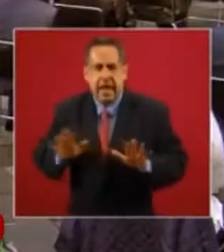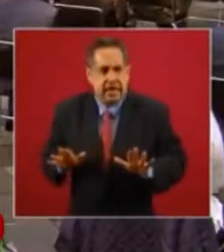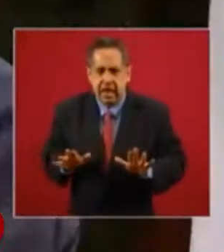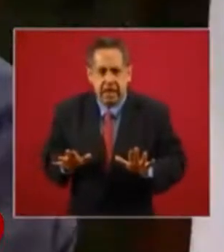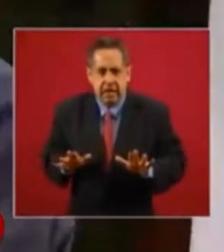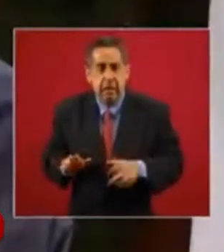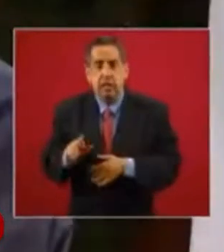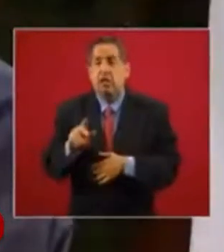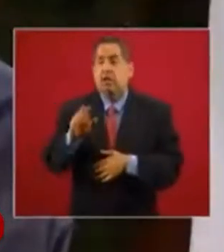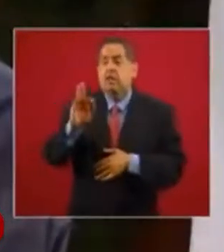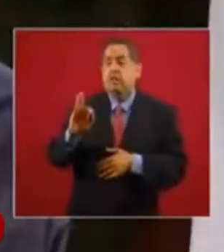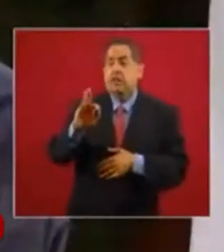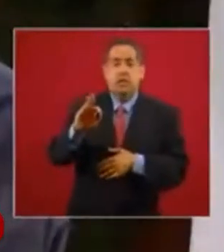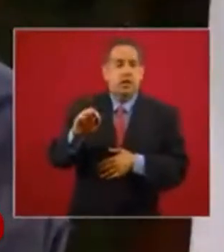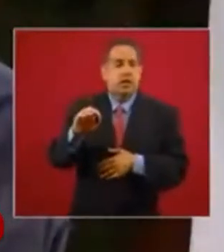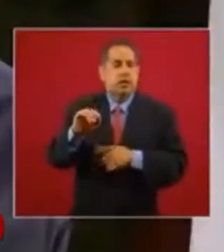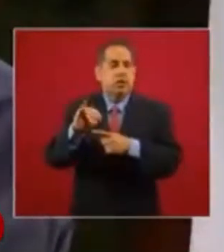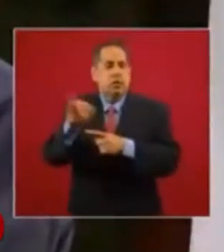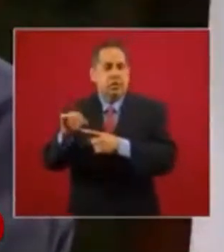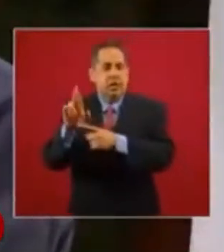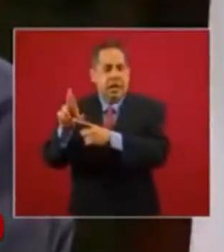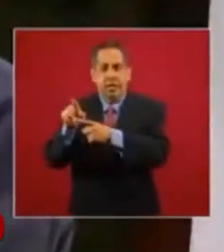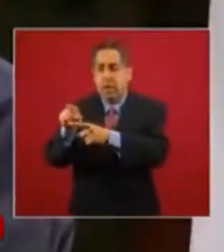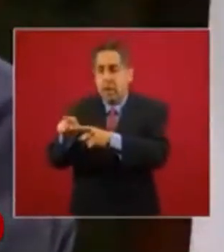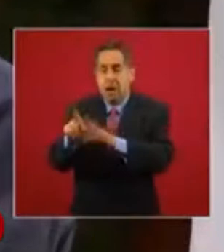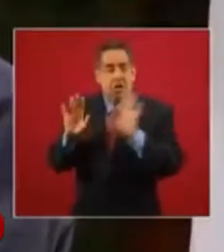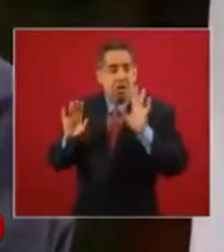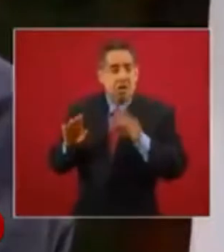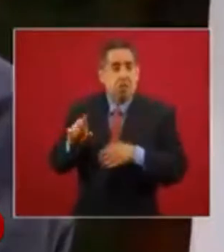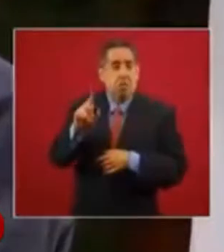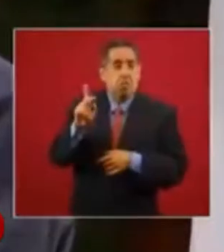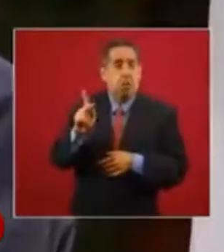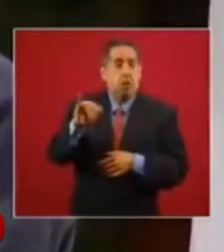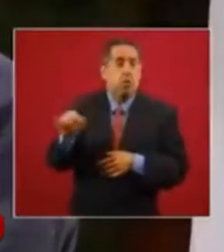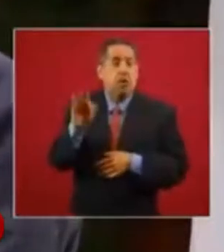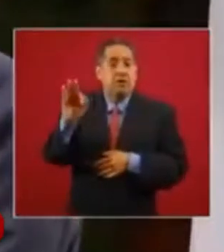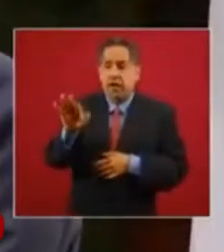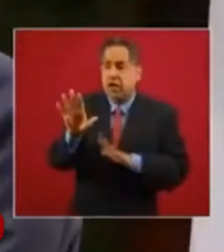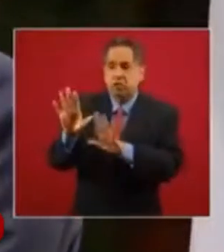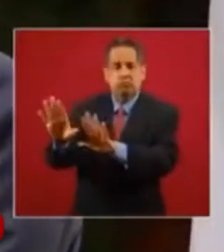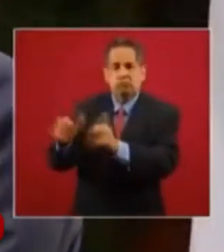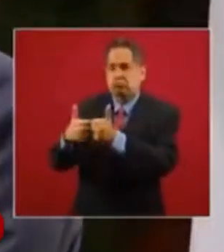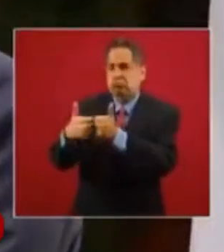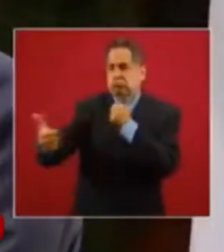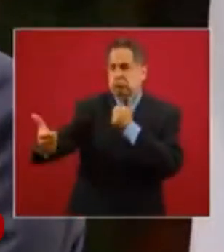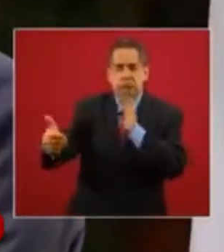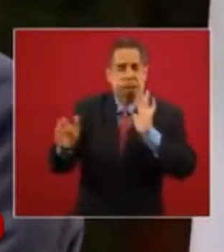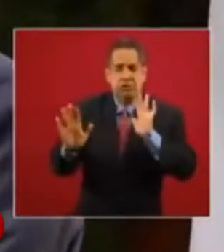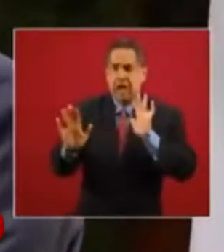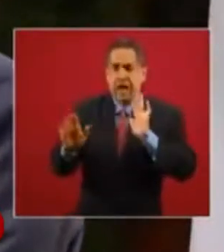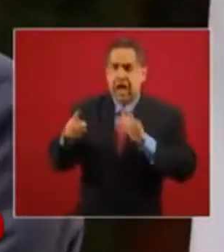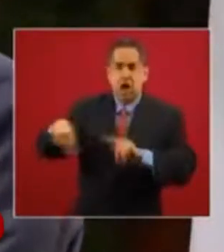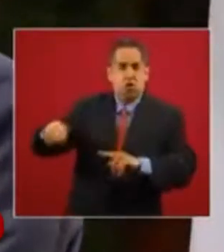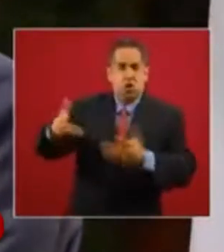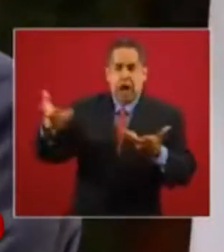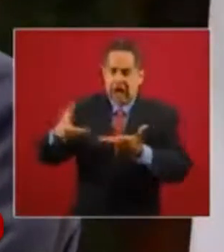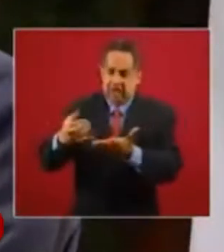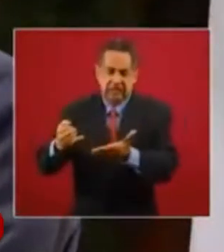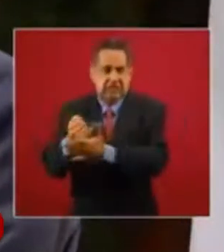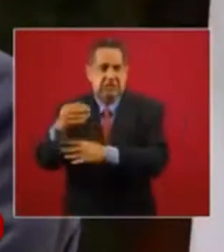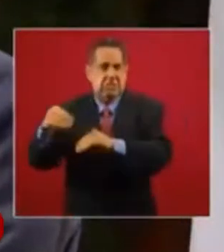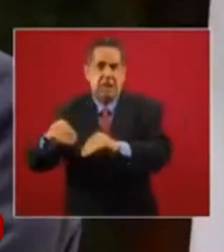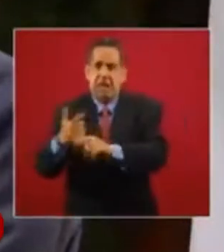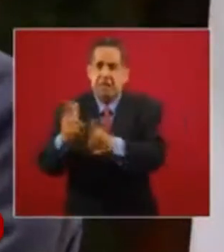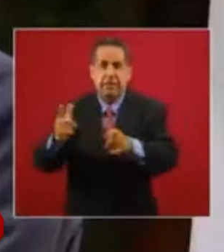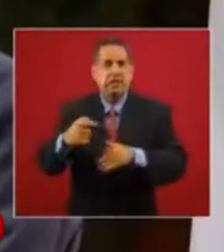el Poder Judicial de la Federación actúan con absoluta autonomía y se